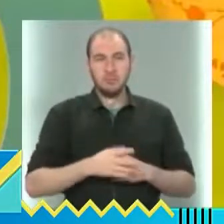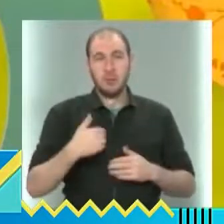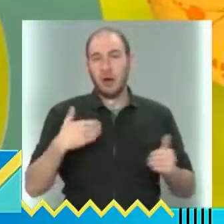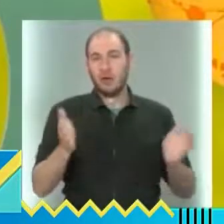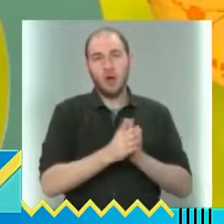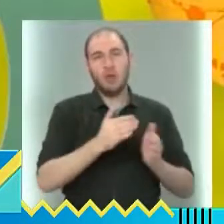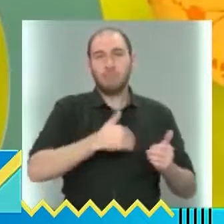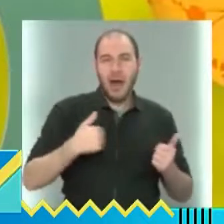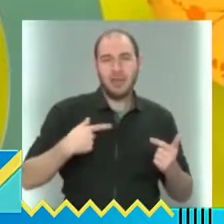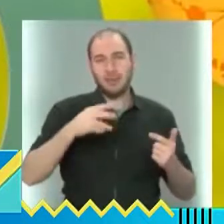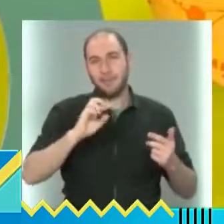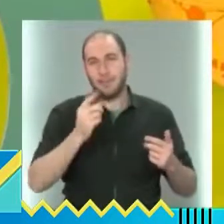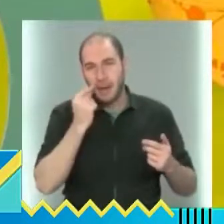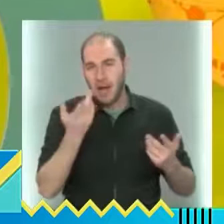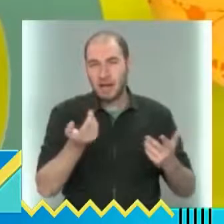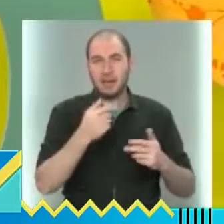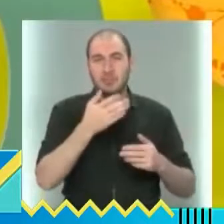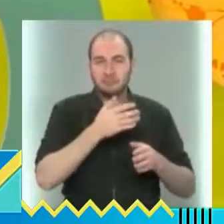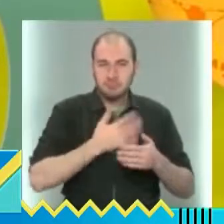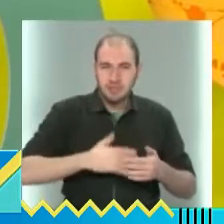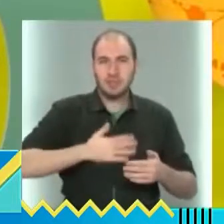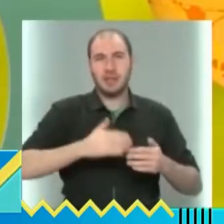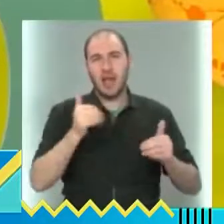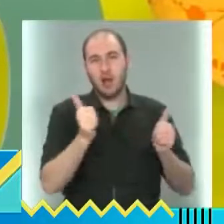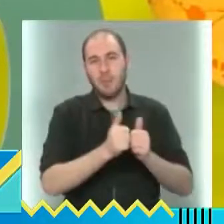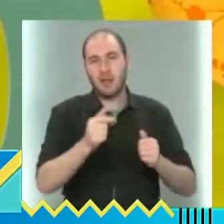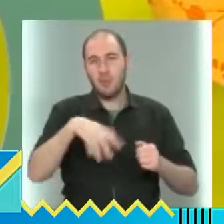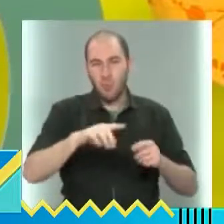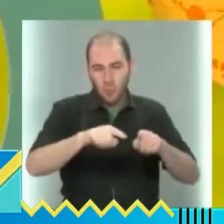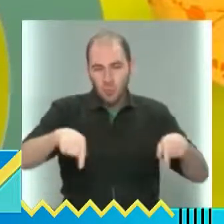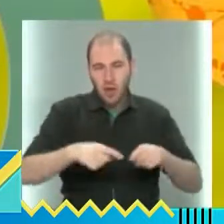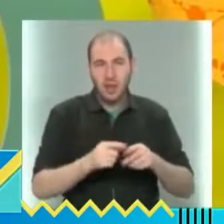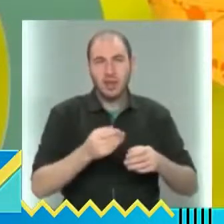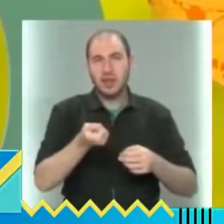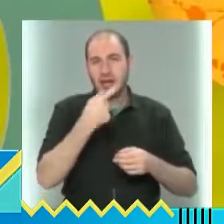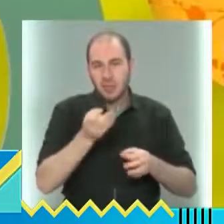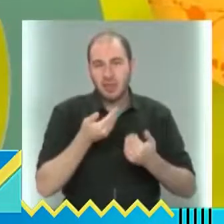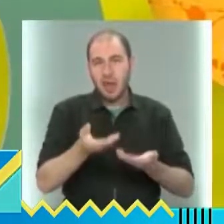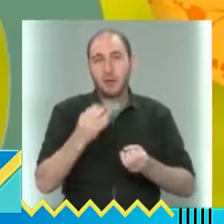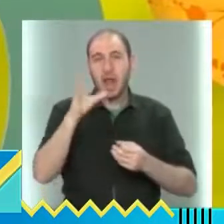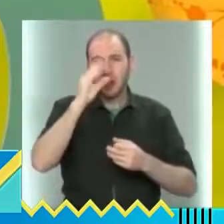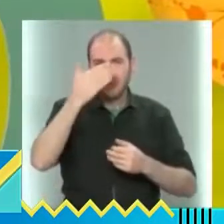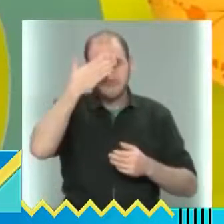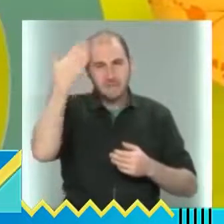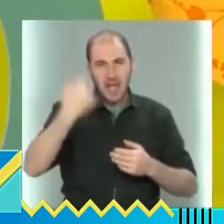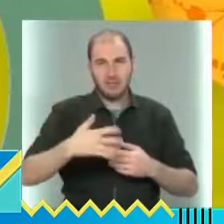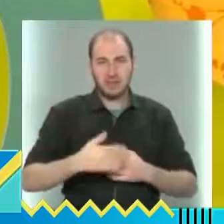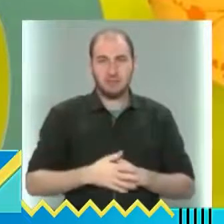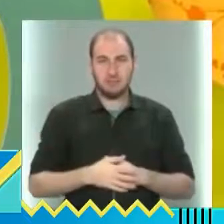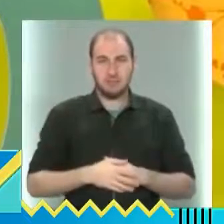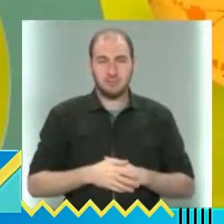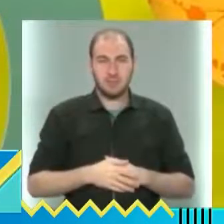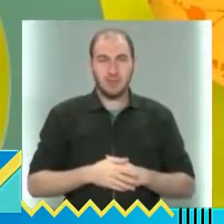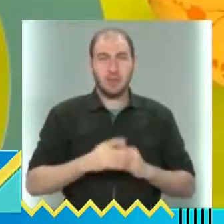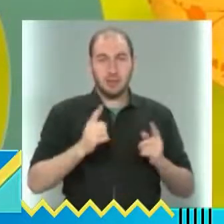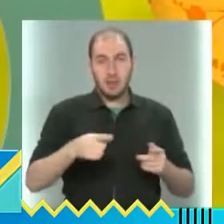todo, madre, padre, el que consuela, el que acompaña a la salita, el que le da el remedio porque en la noche tiene fiebre.